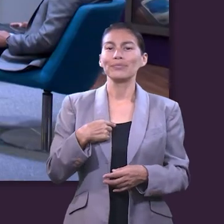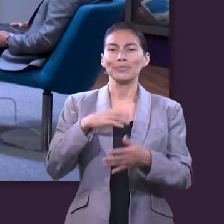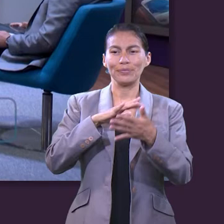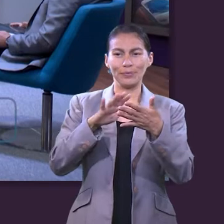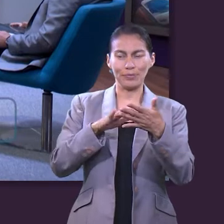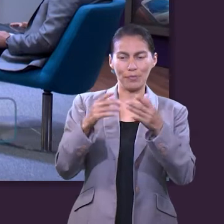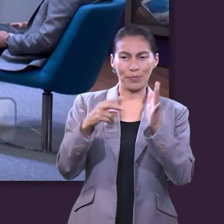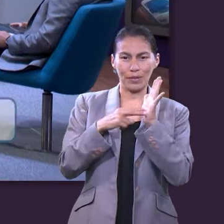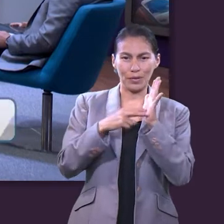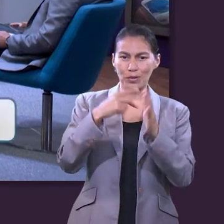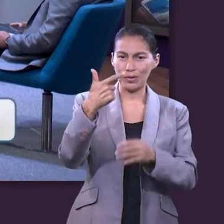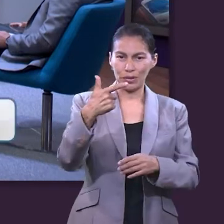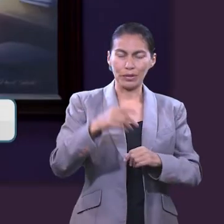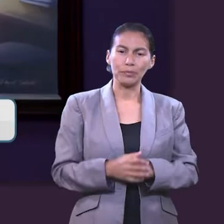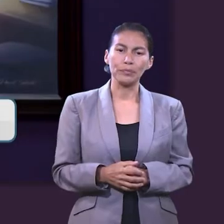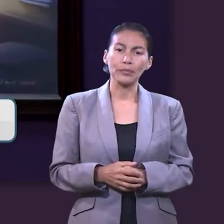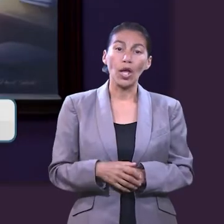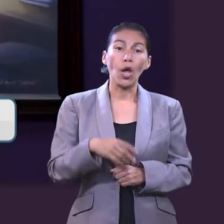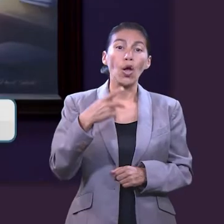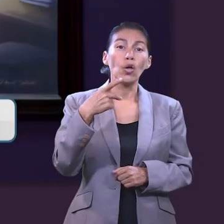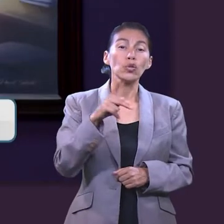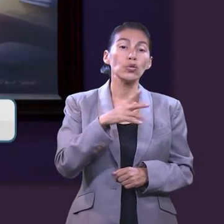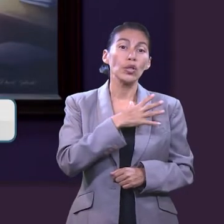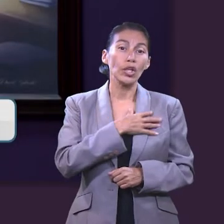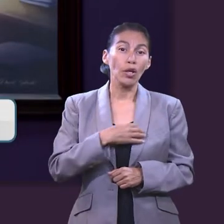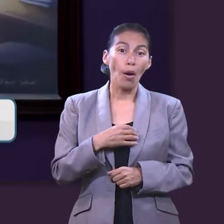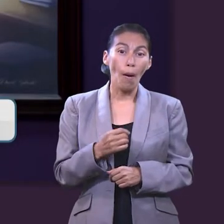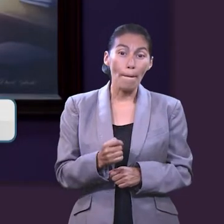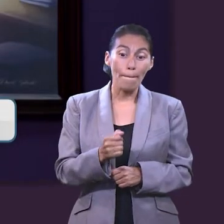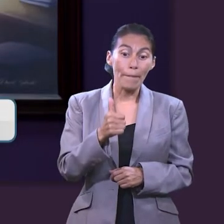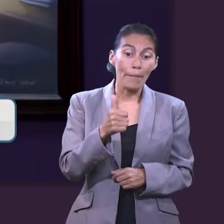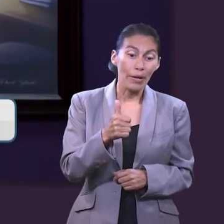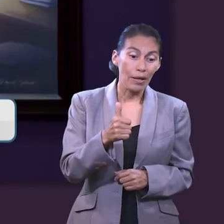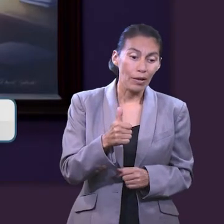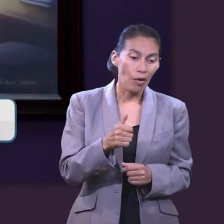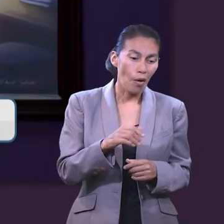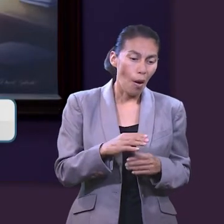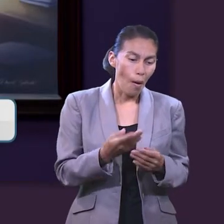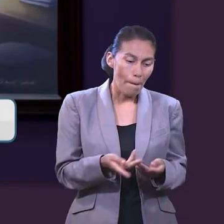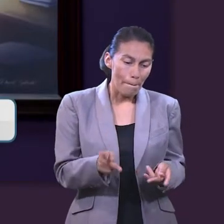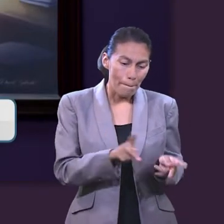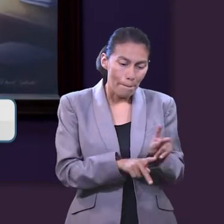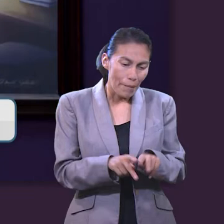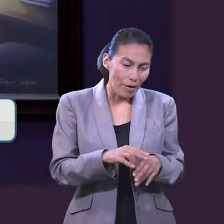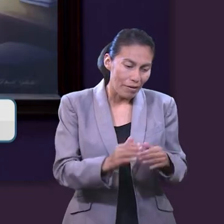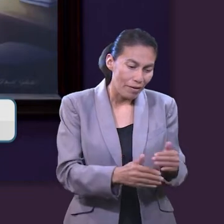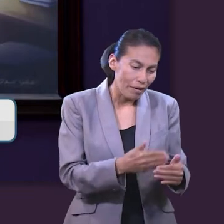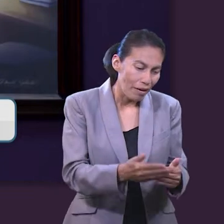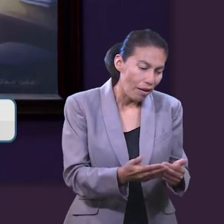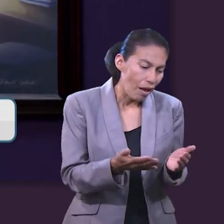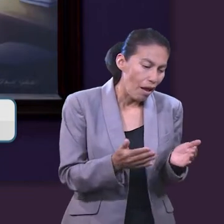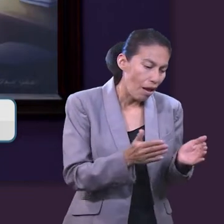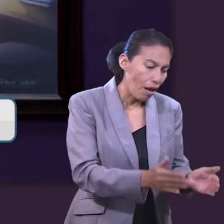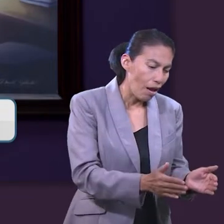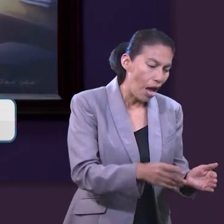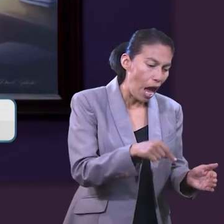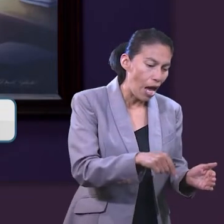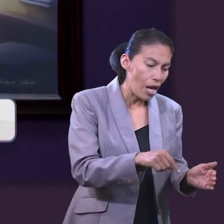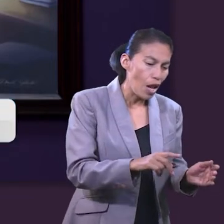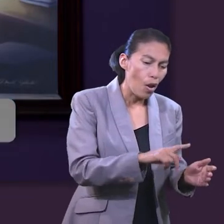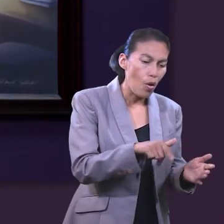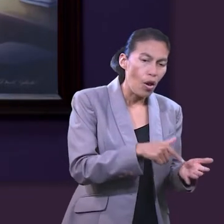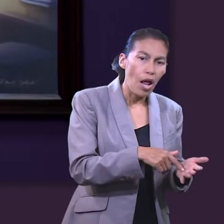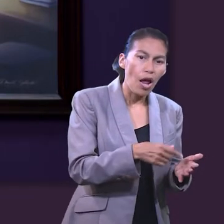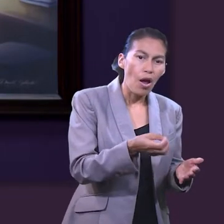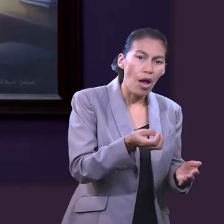Leo, el 7 primero. Y dio a luz a su hijo primogénito y lo envolvió en pañales y lo acostó en un pesebre porque no